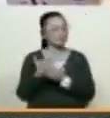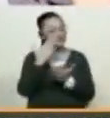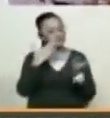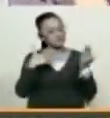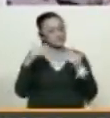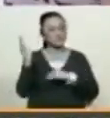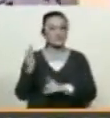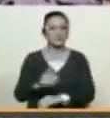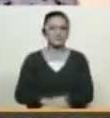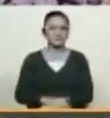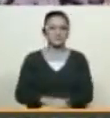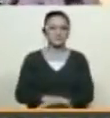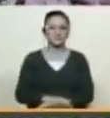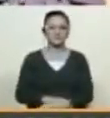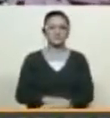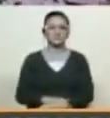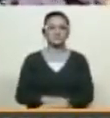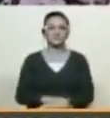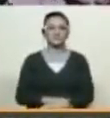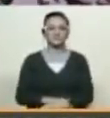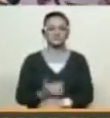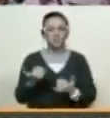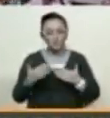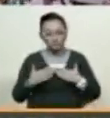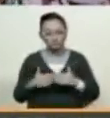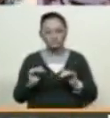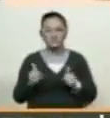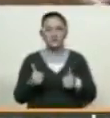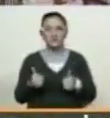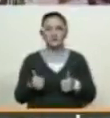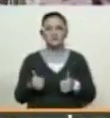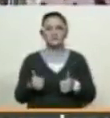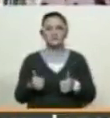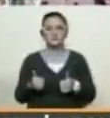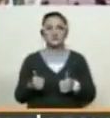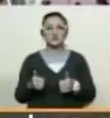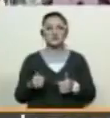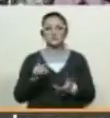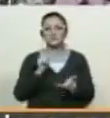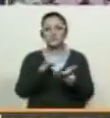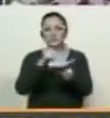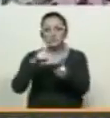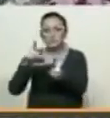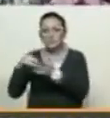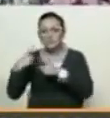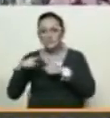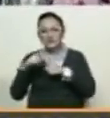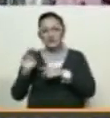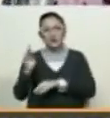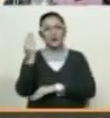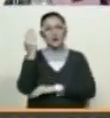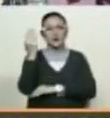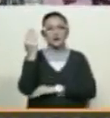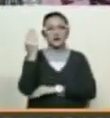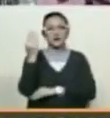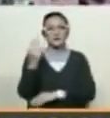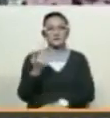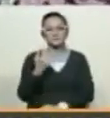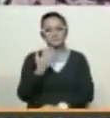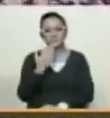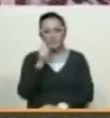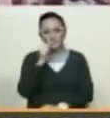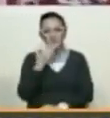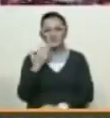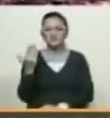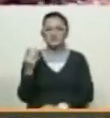Así que vamos a iniciar el día de hoy un recorrido por varios puntos del estado Lara. Ya lo mencionaba Marleni,